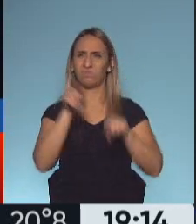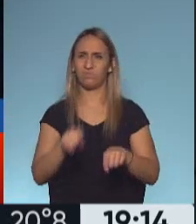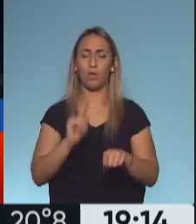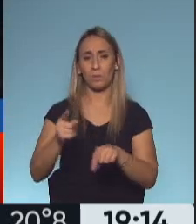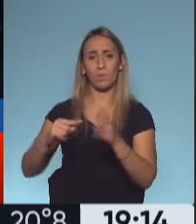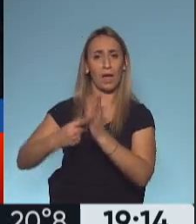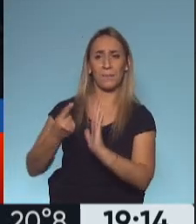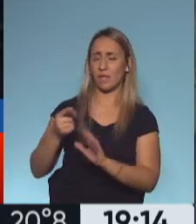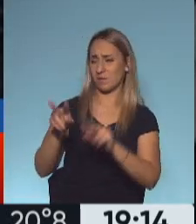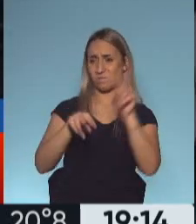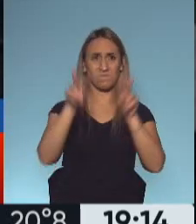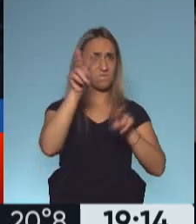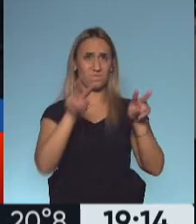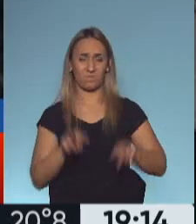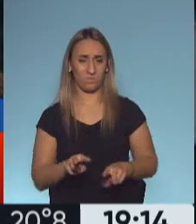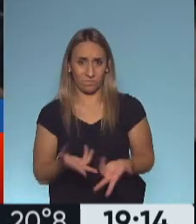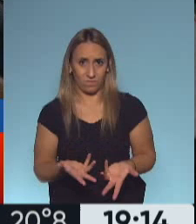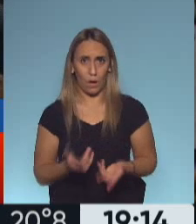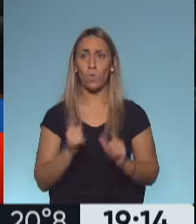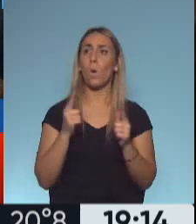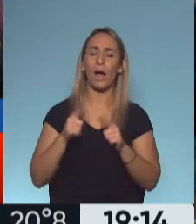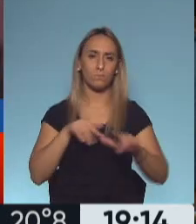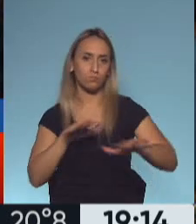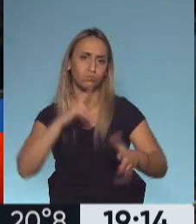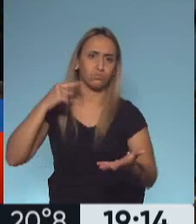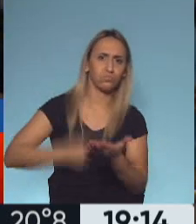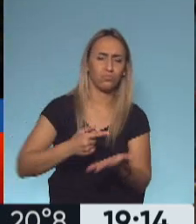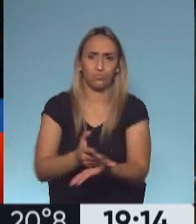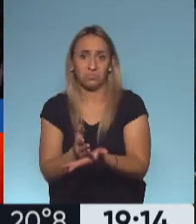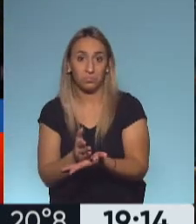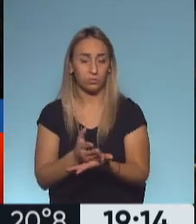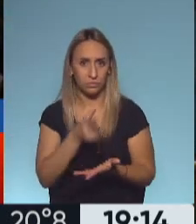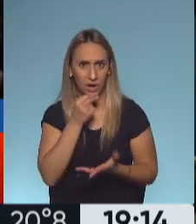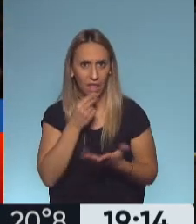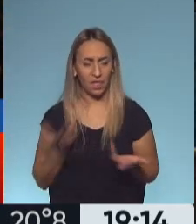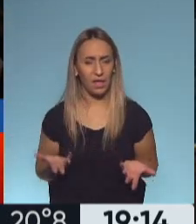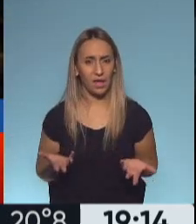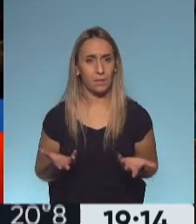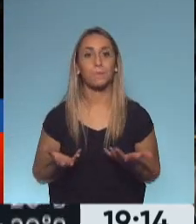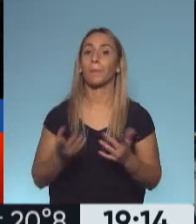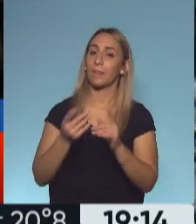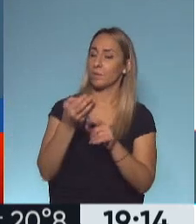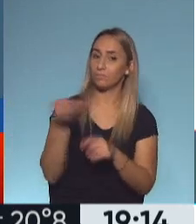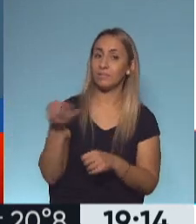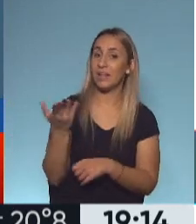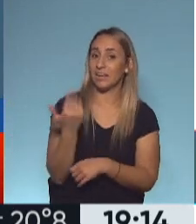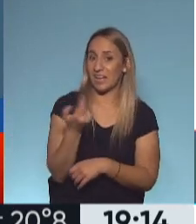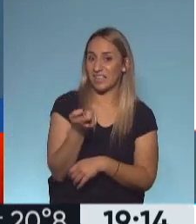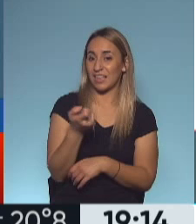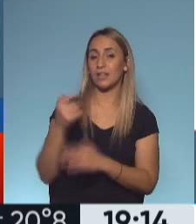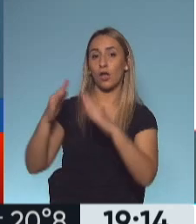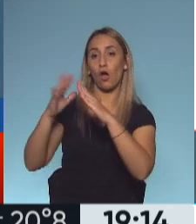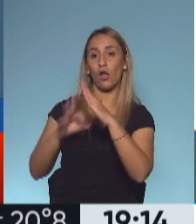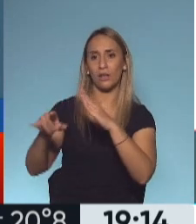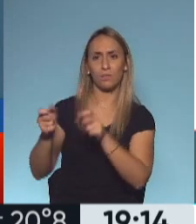diagnóstico que hacen todos es idéntico, todos reconocen la gravedad del asunto. Ahora ninguno quiere tomar medidas. La información que escuchábamos recién de Olivos es muy precisa.